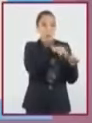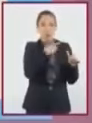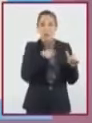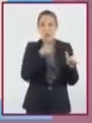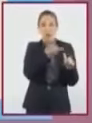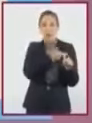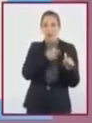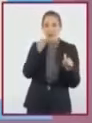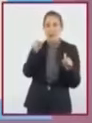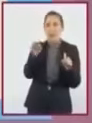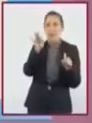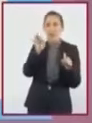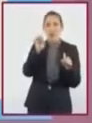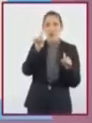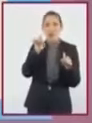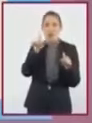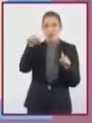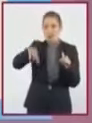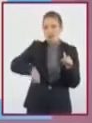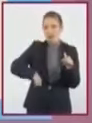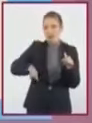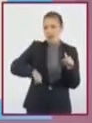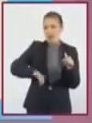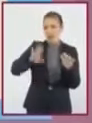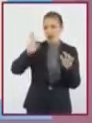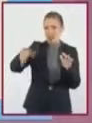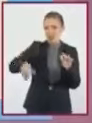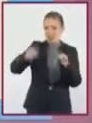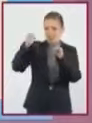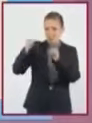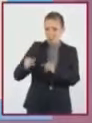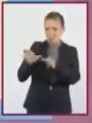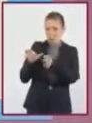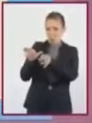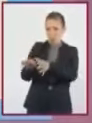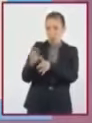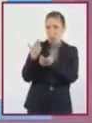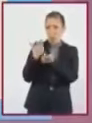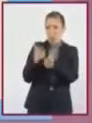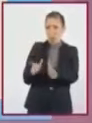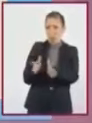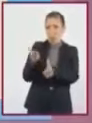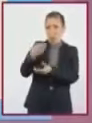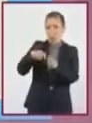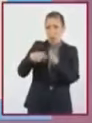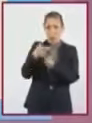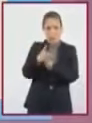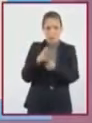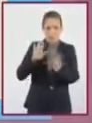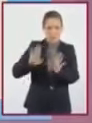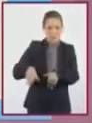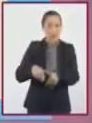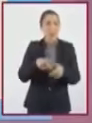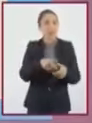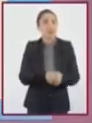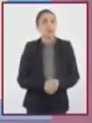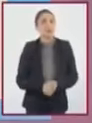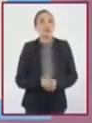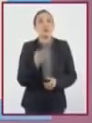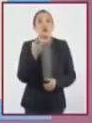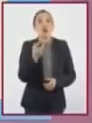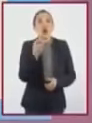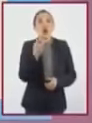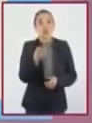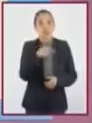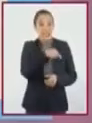oponía al sistema feudal, pues sus intereses se orientaban al individualismo y a la libertad económica. Por